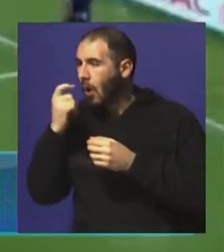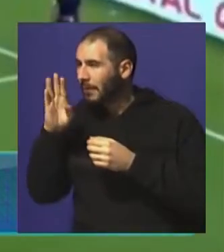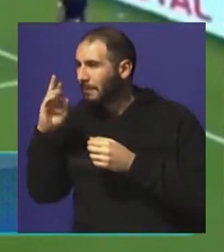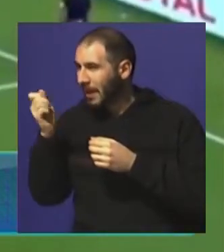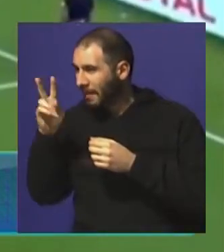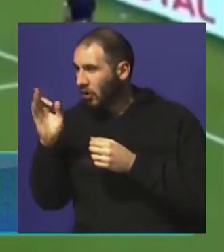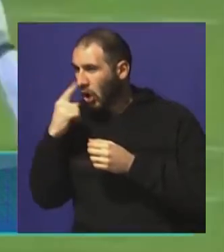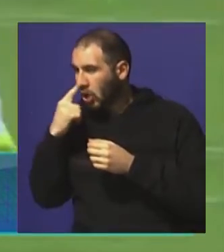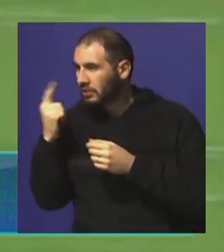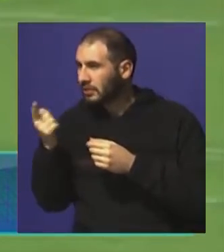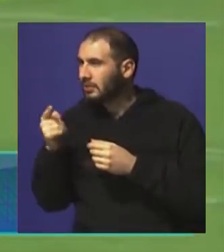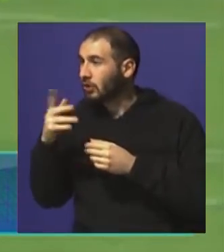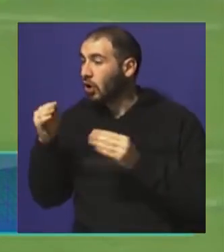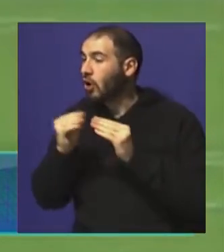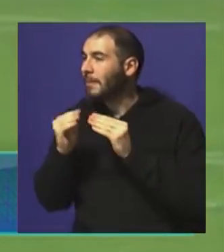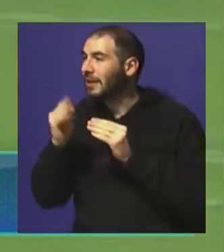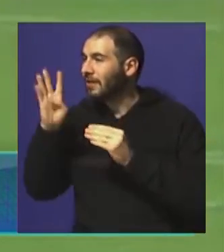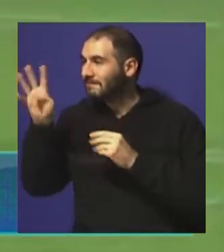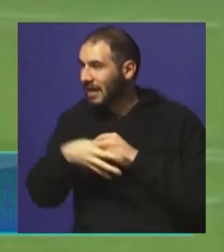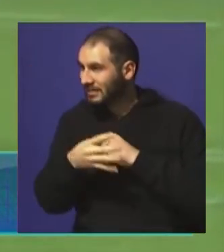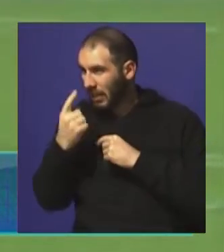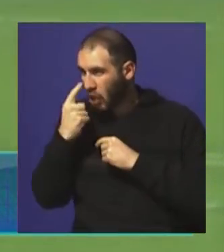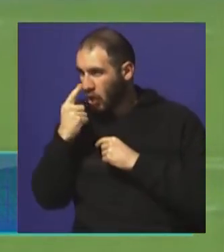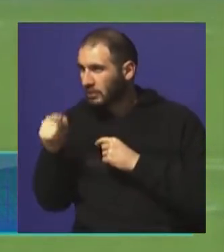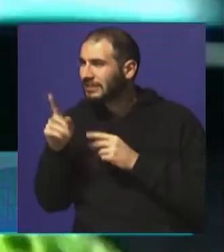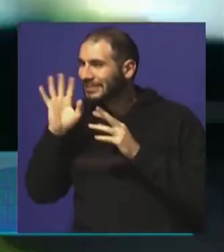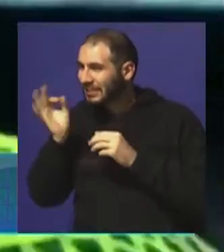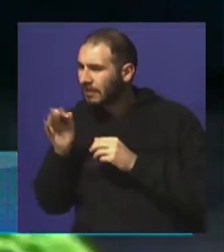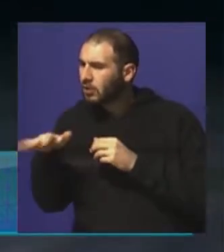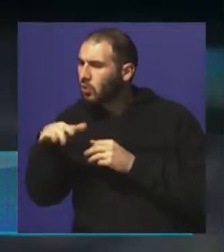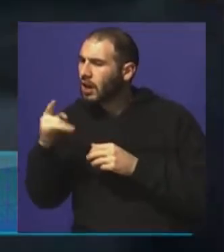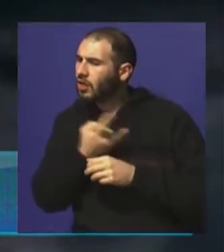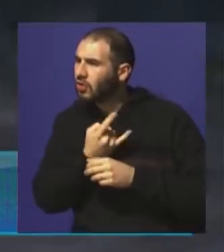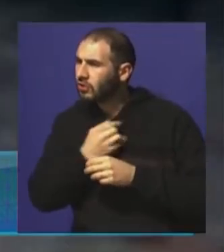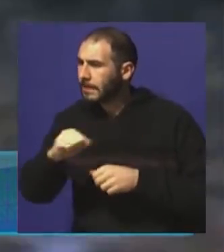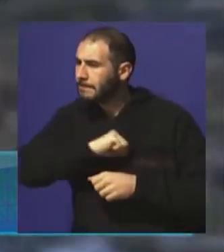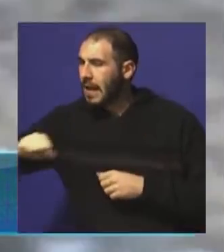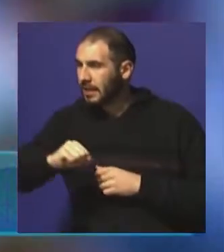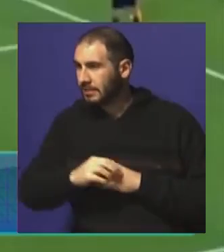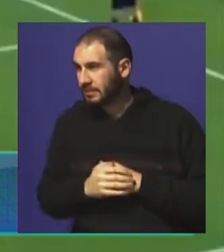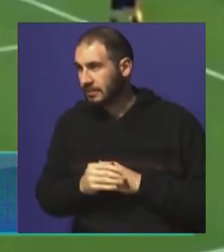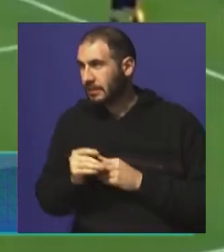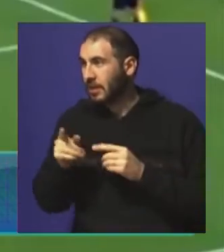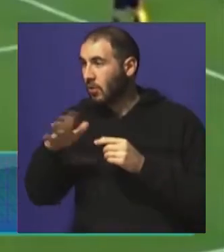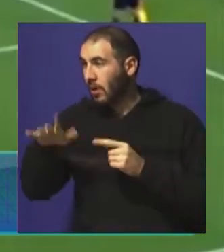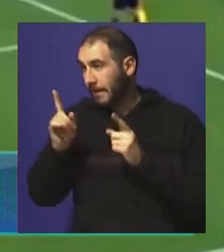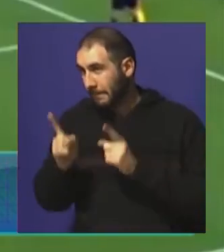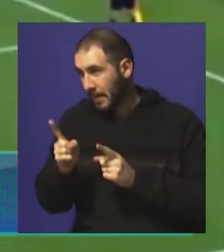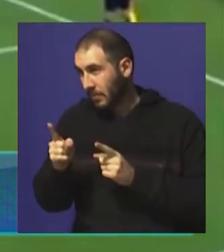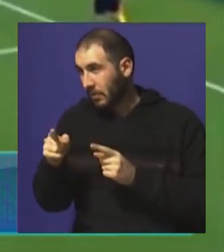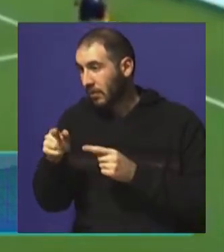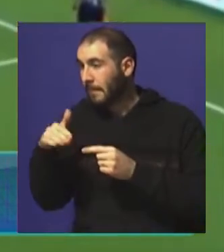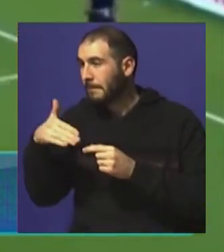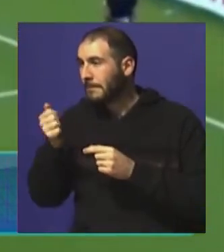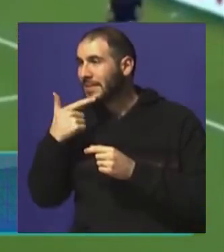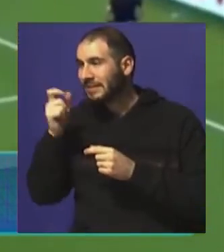que son compañeros en el Barcelona, sabe a qué lugar rematarle. Es el mismo lugar que eligió